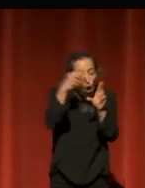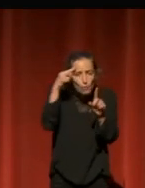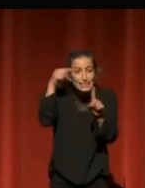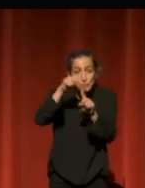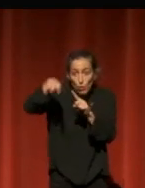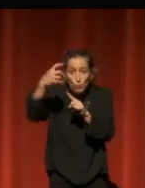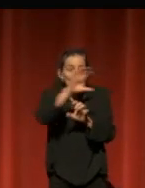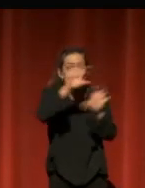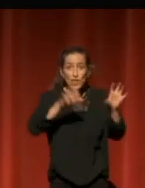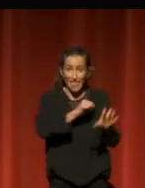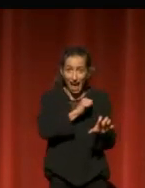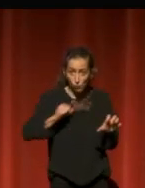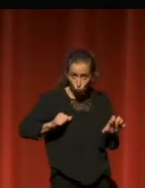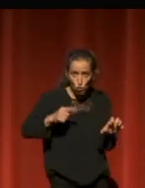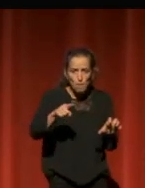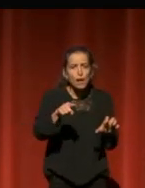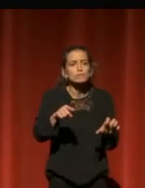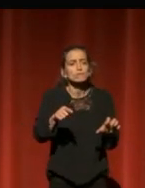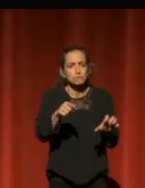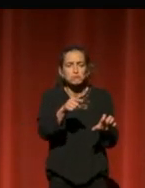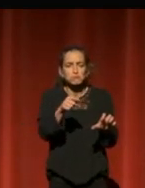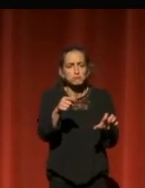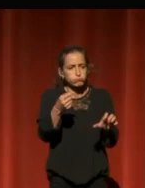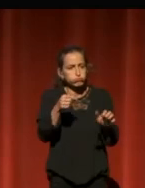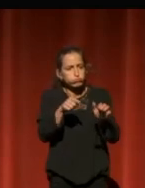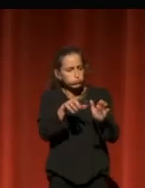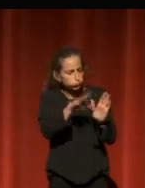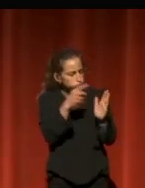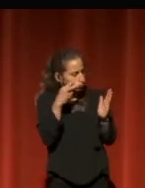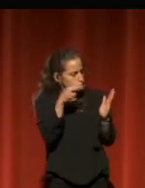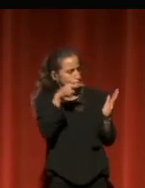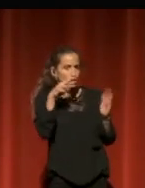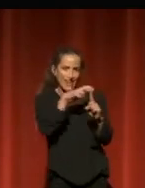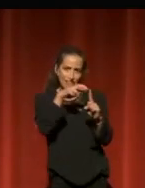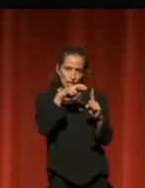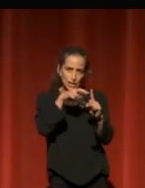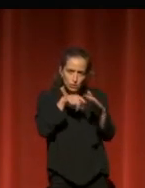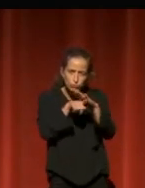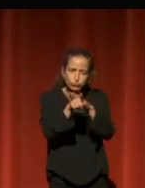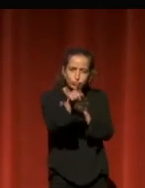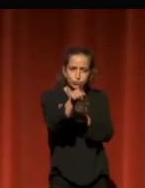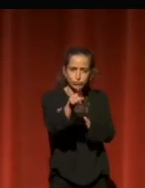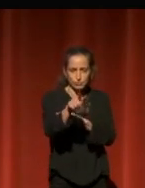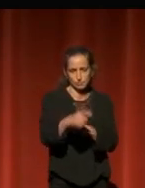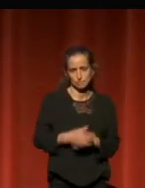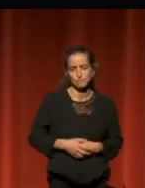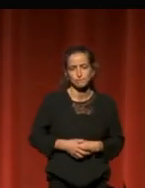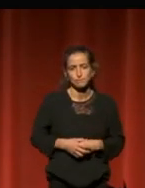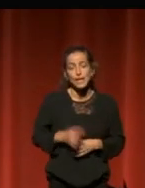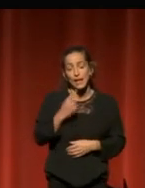de ahí. Pero las políticas públicas, como habías dicho también antes en la introducción,